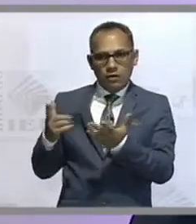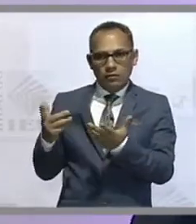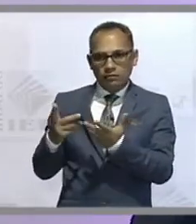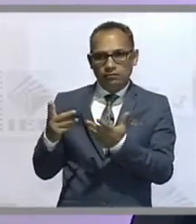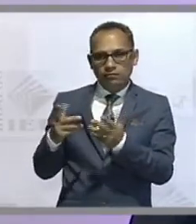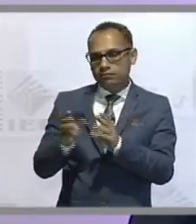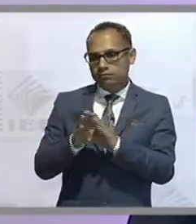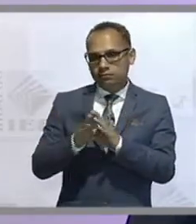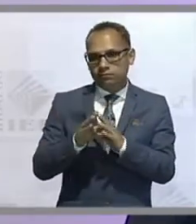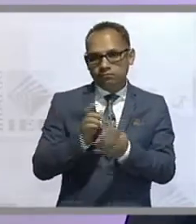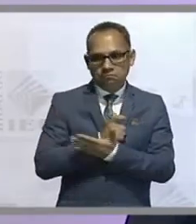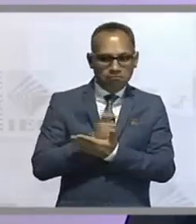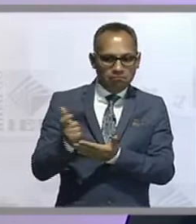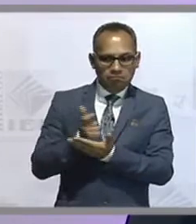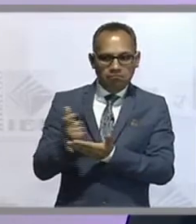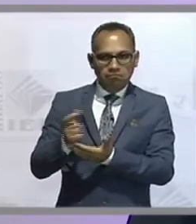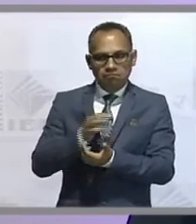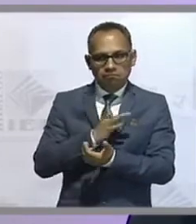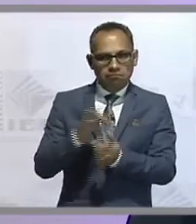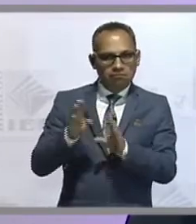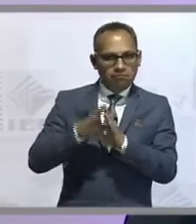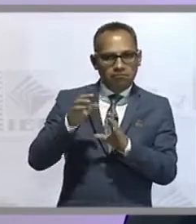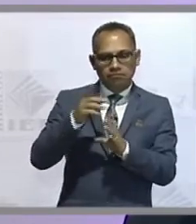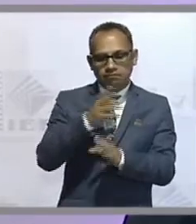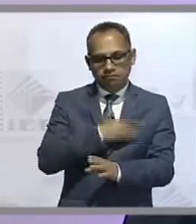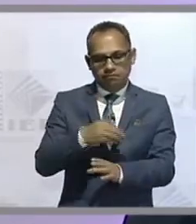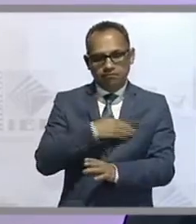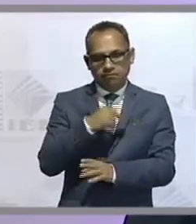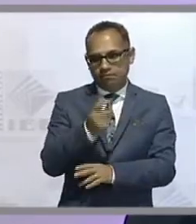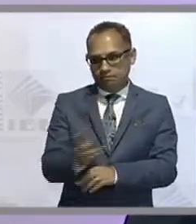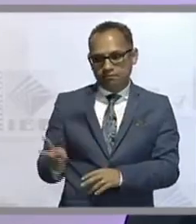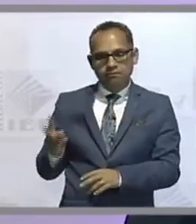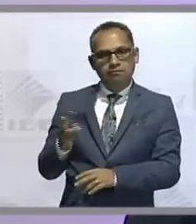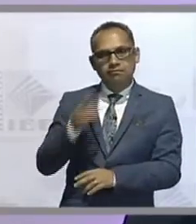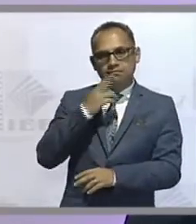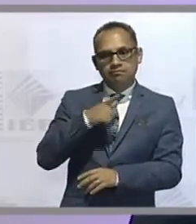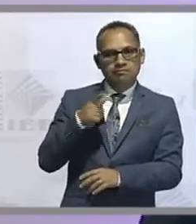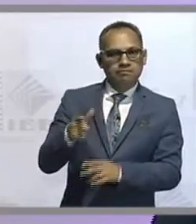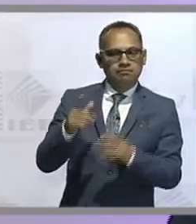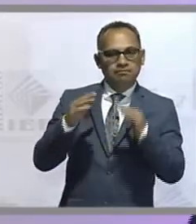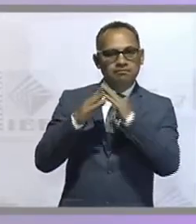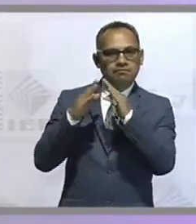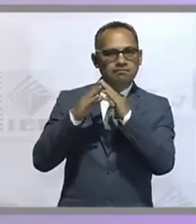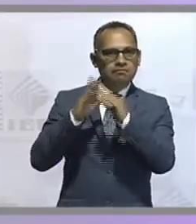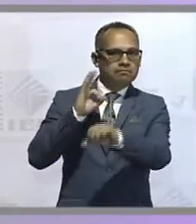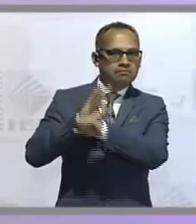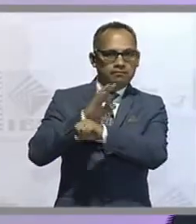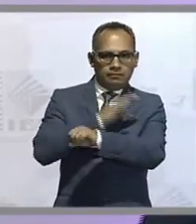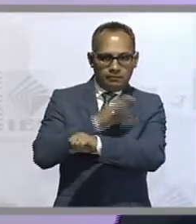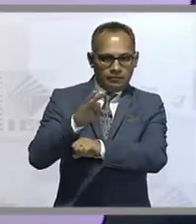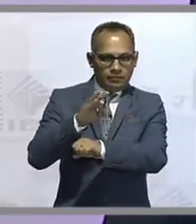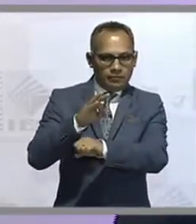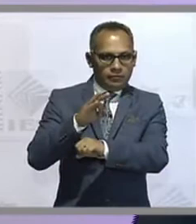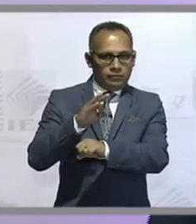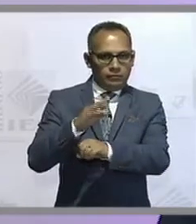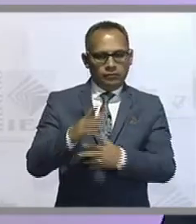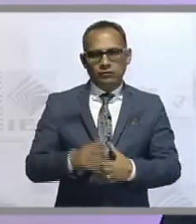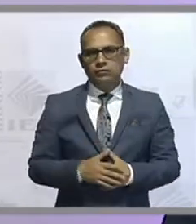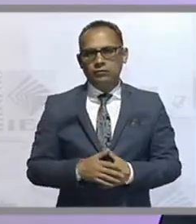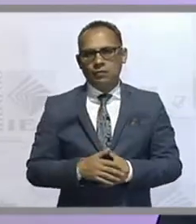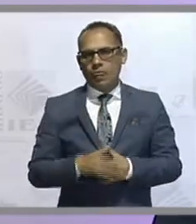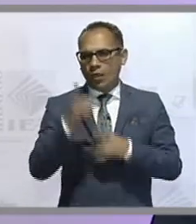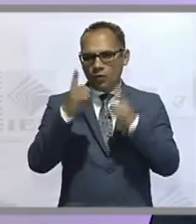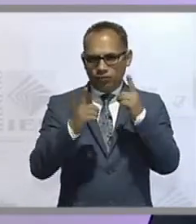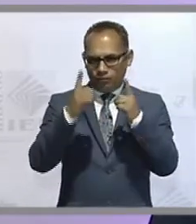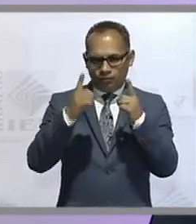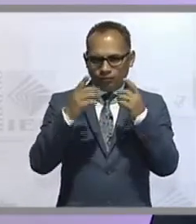para mantener a los hijos y mantener a una casa sin lugar a duda la